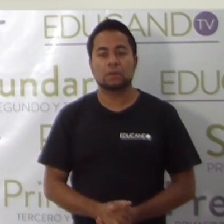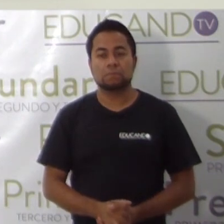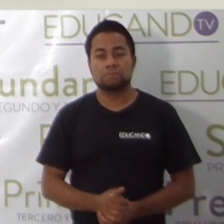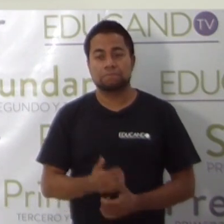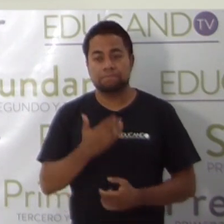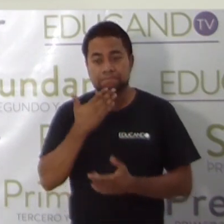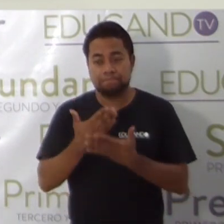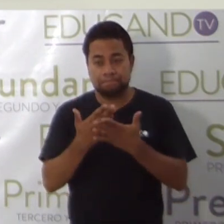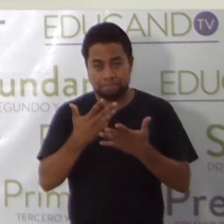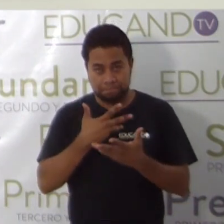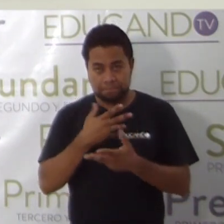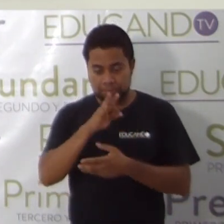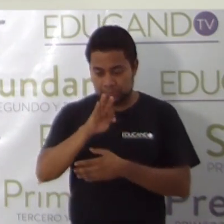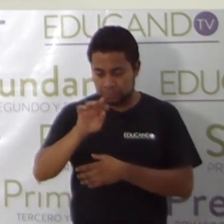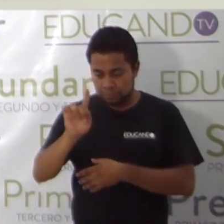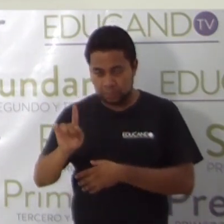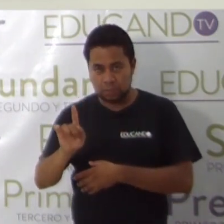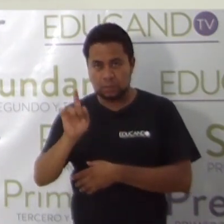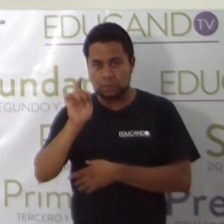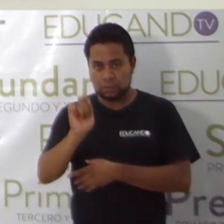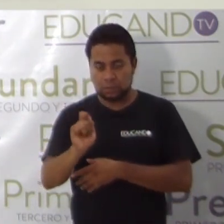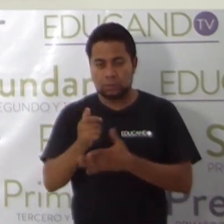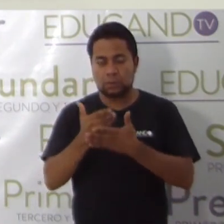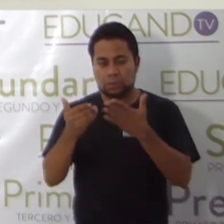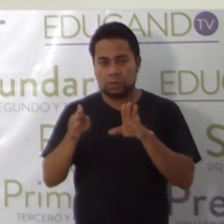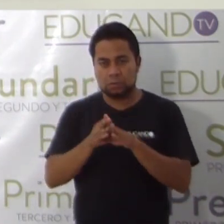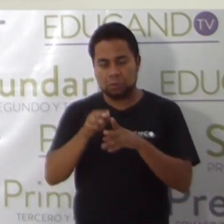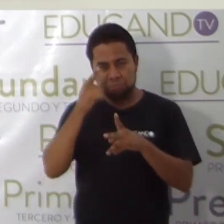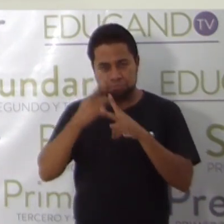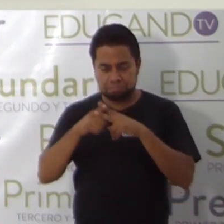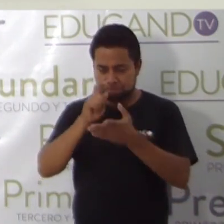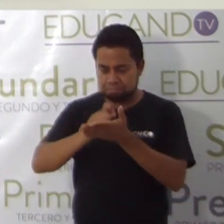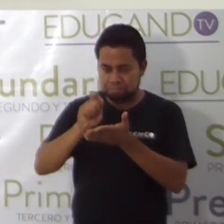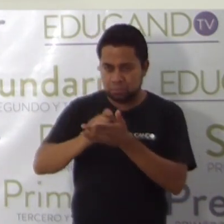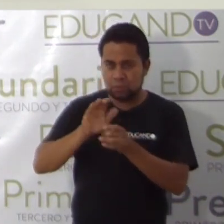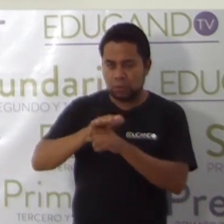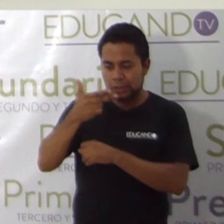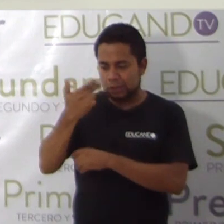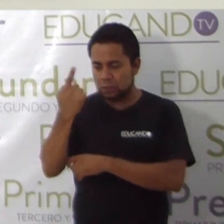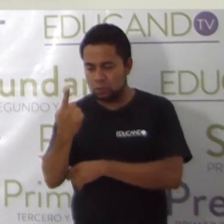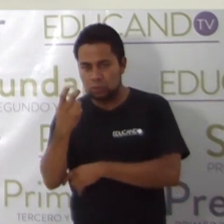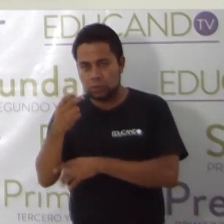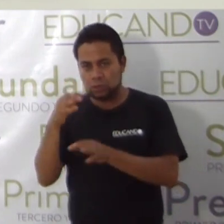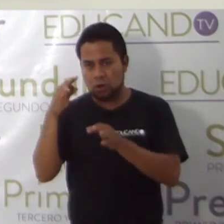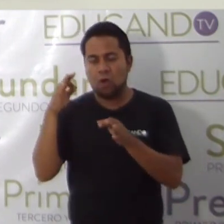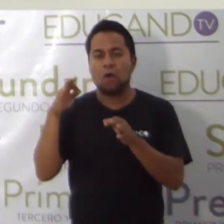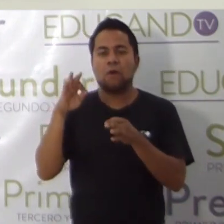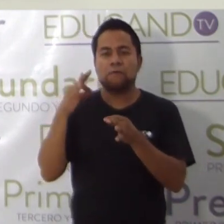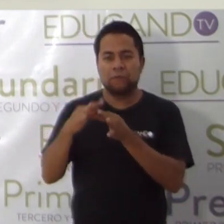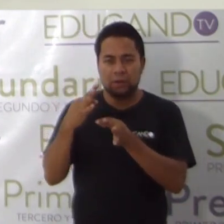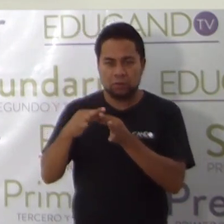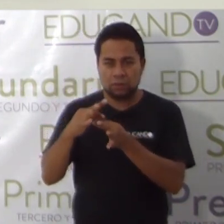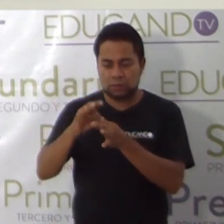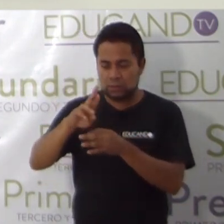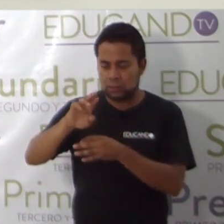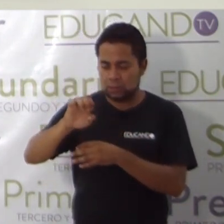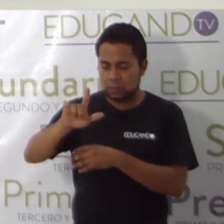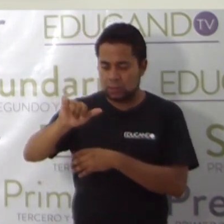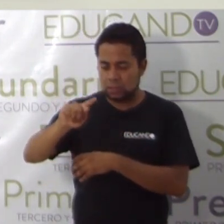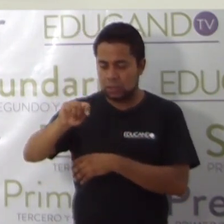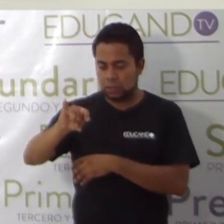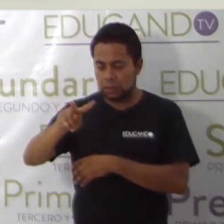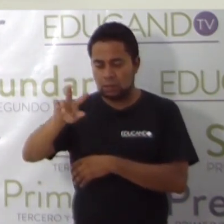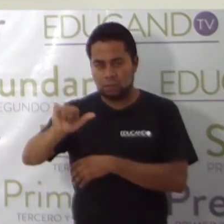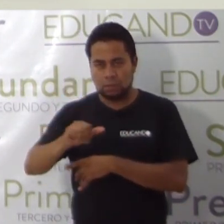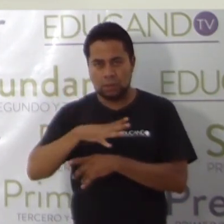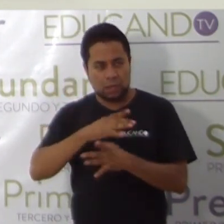ya tenemos F1, vamos a encontrar H1, que es nuestra frecuencia relativa. Ya tenemos nuestra